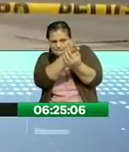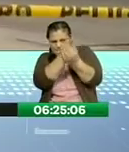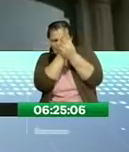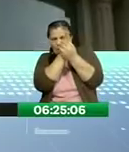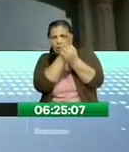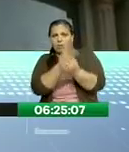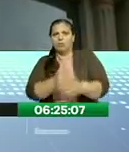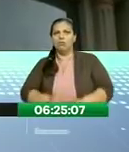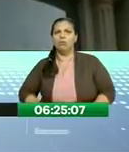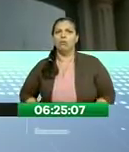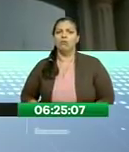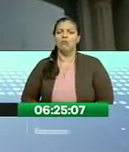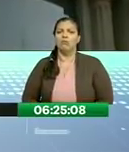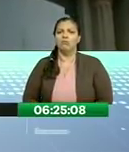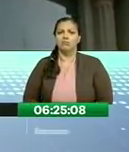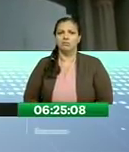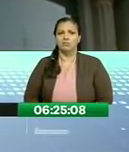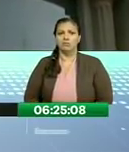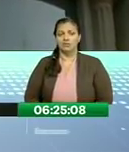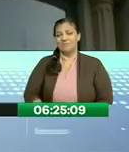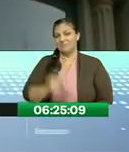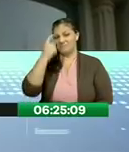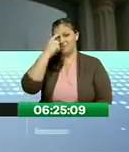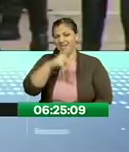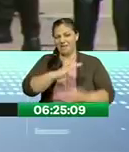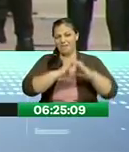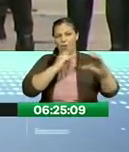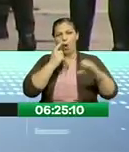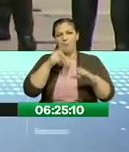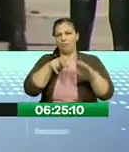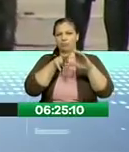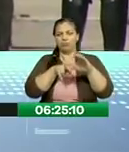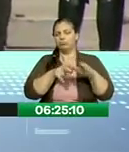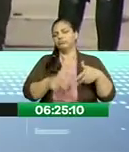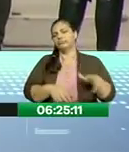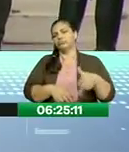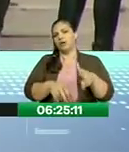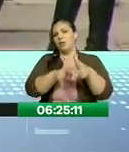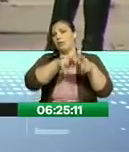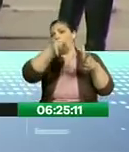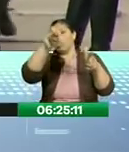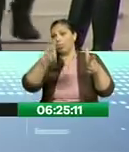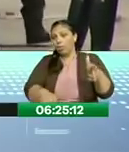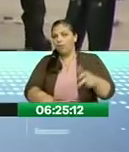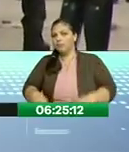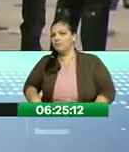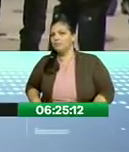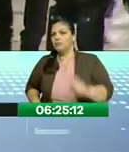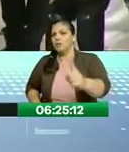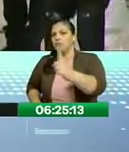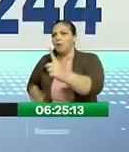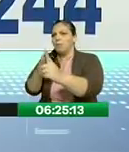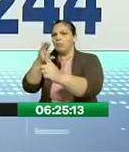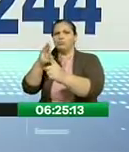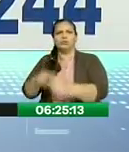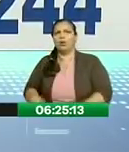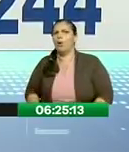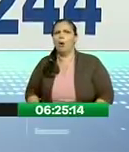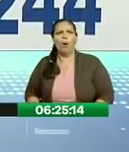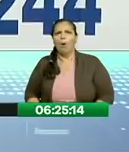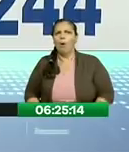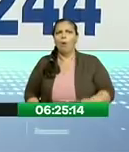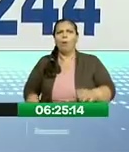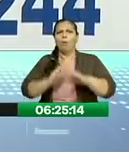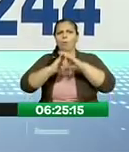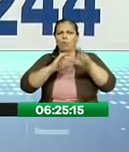comido? Porque sí, no espero que se bajara, no espero que esté, ¿no? esté en un lugar determinado, ¿no? Preciso que lo tenga ahí a punto. Ahí, y en el bus.